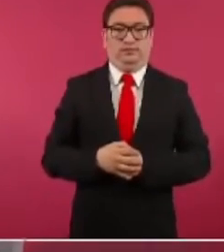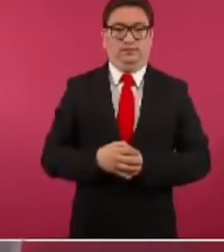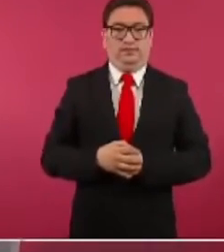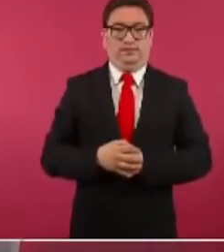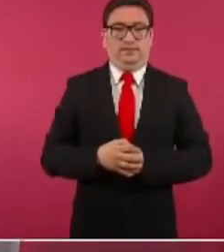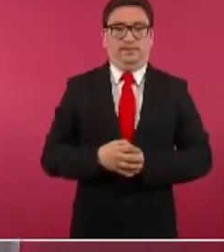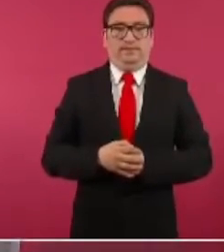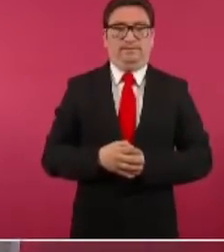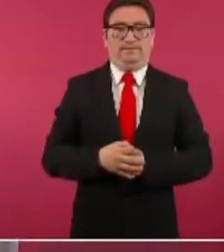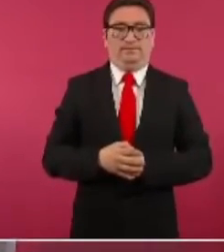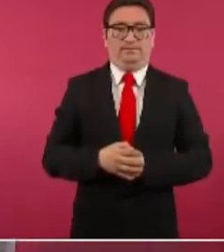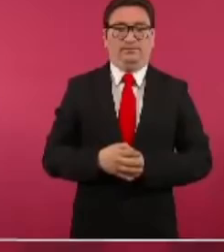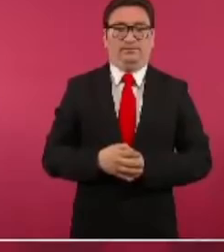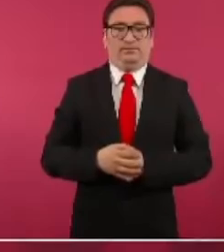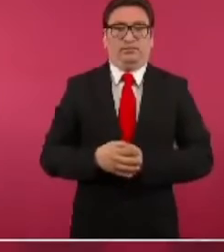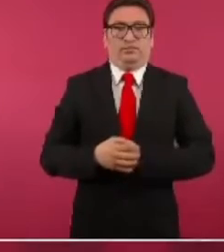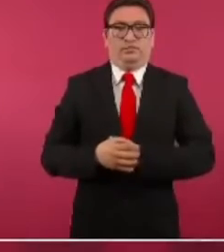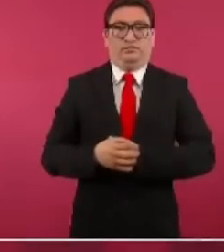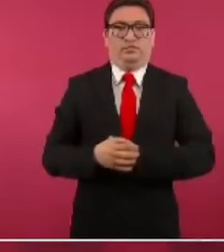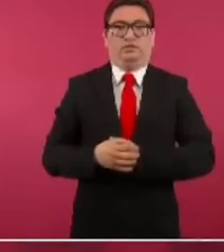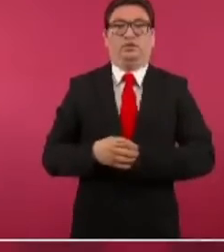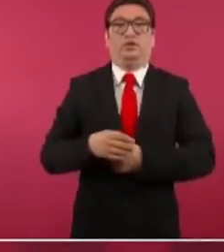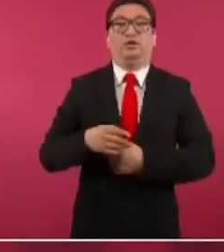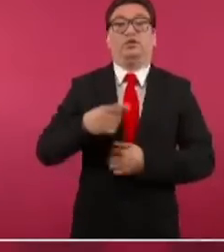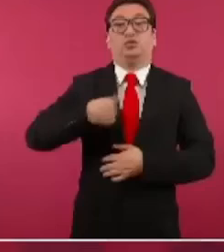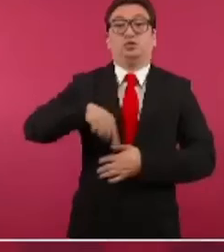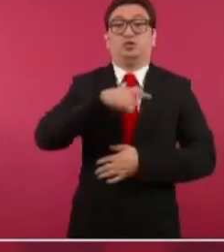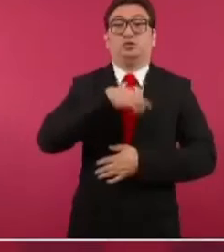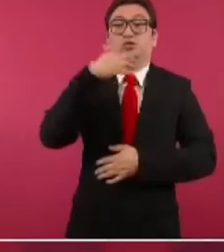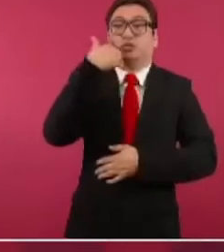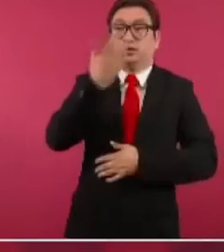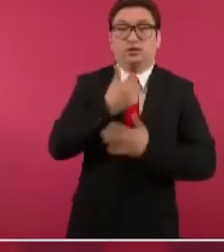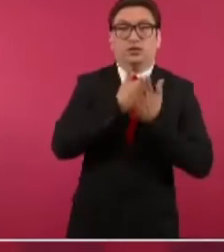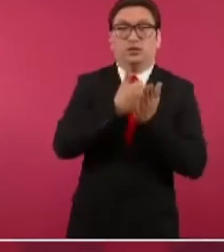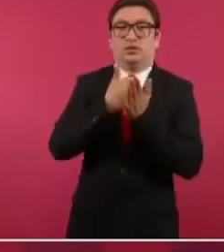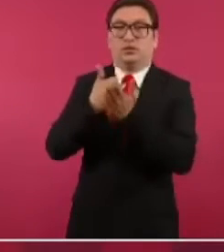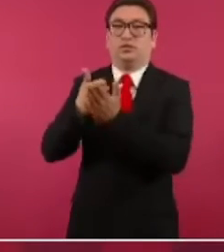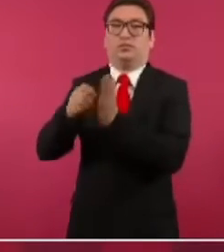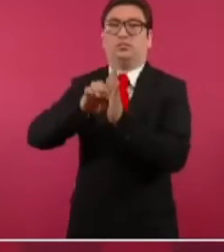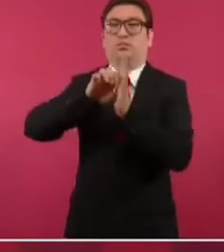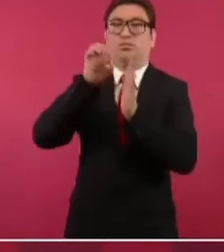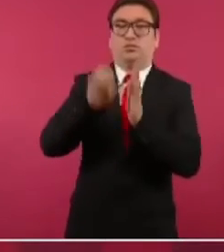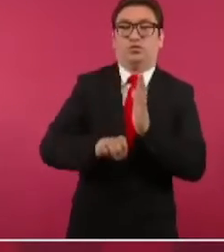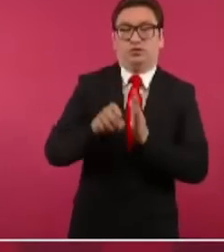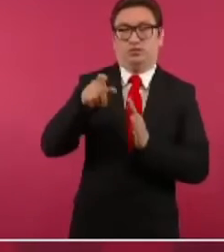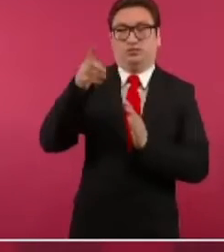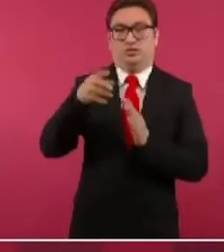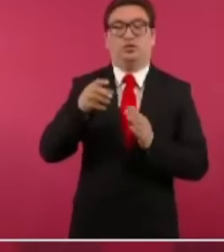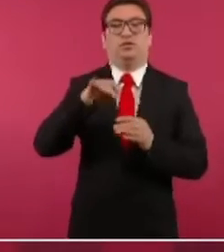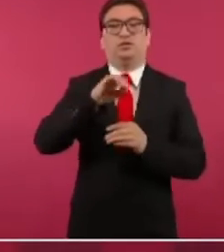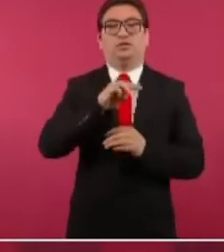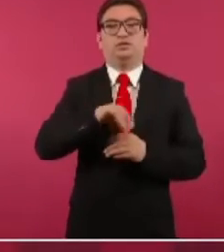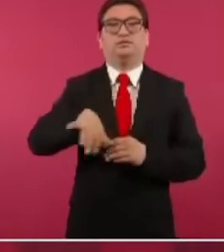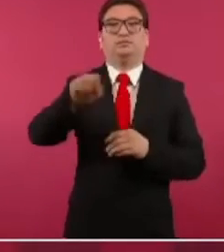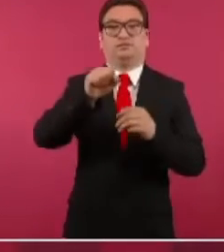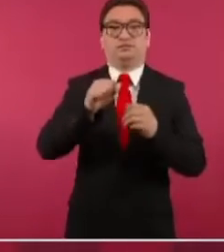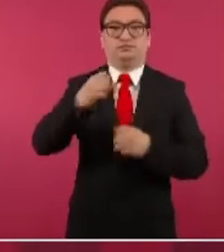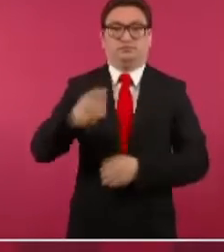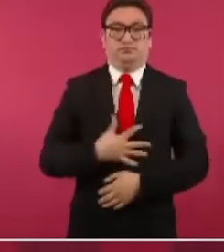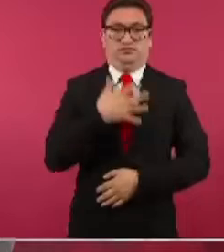para población abierta, los que no tienen seguridad social, con el IMSS Bienestar. Y lo